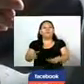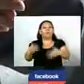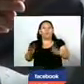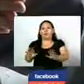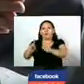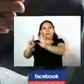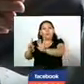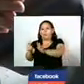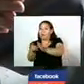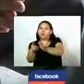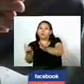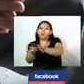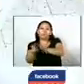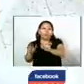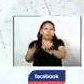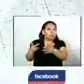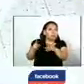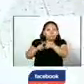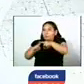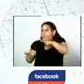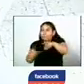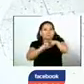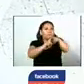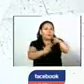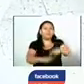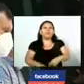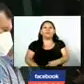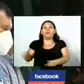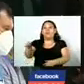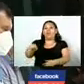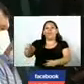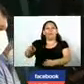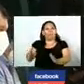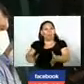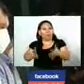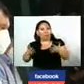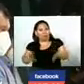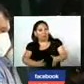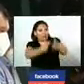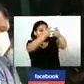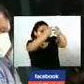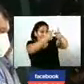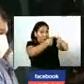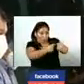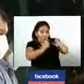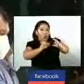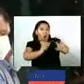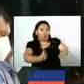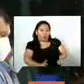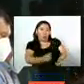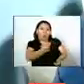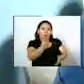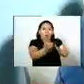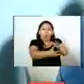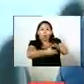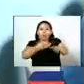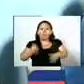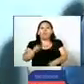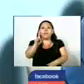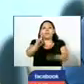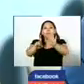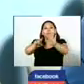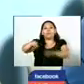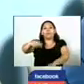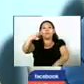imputados más se encuentran prófugos ellos habrían sustraído de las arcas del estado al menos 16 millones de